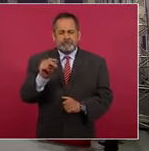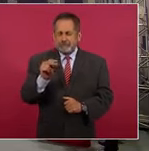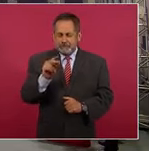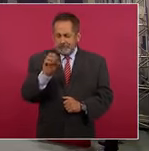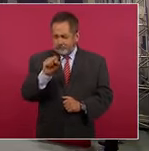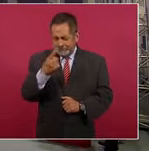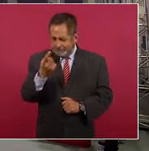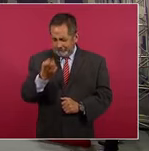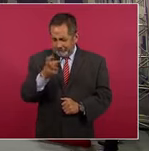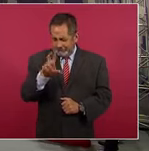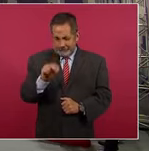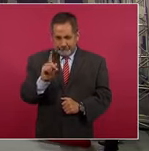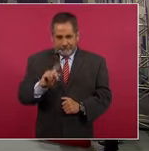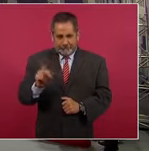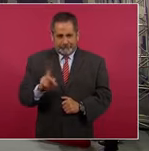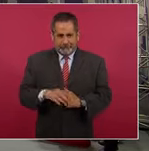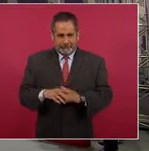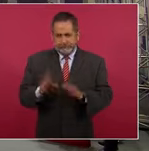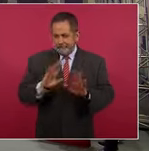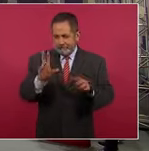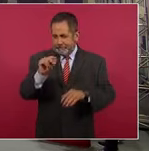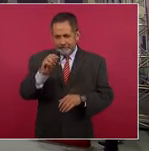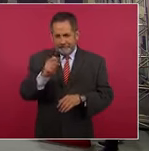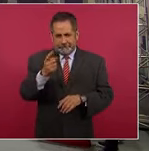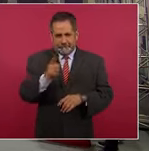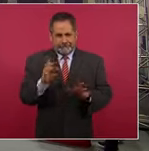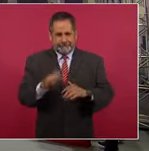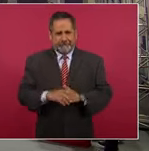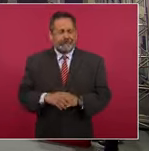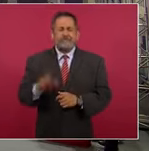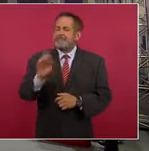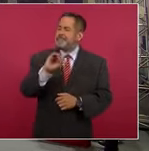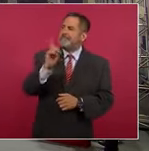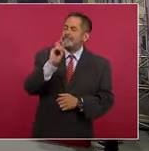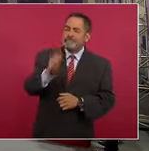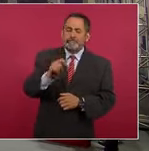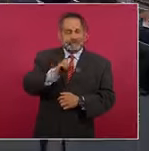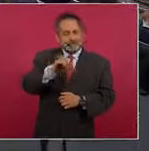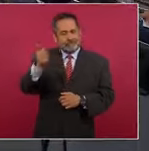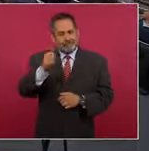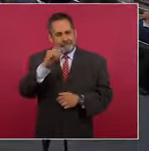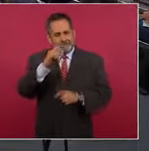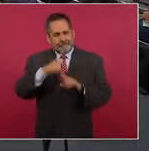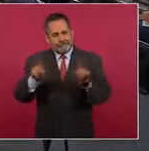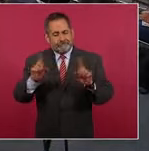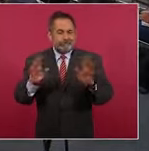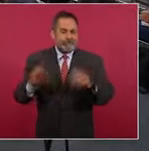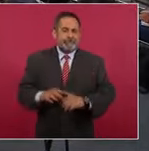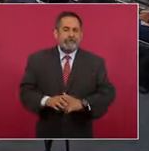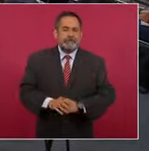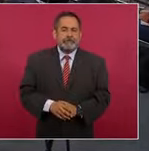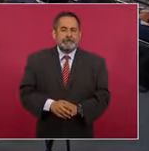No es esa. No, no, no, no, no, no. Esta es de otro tipo.